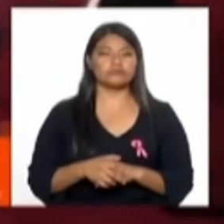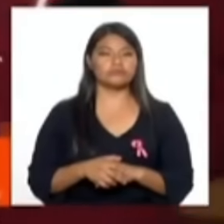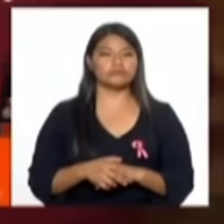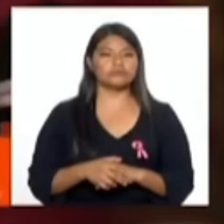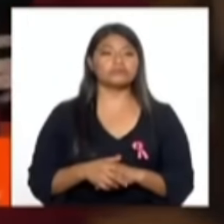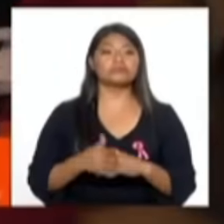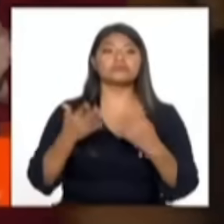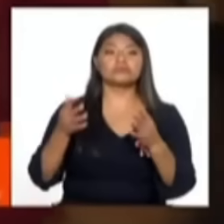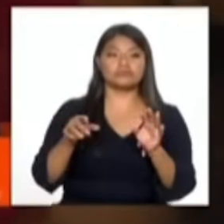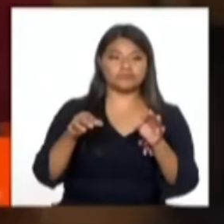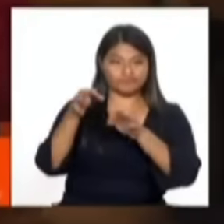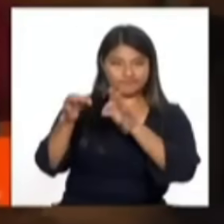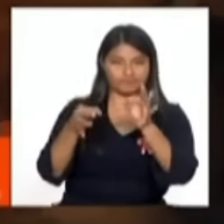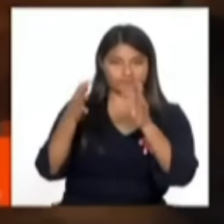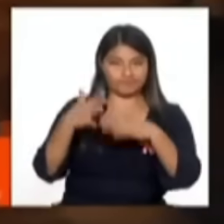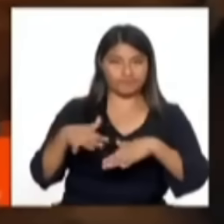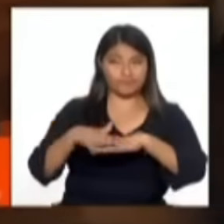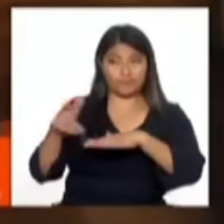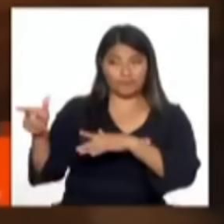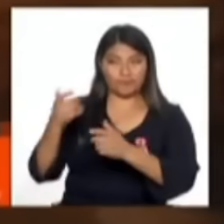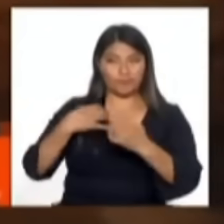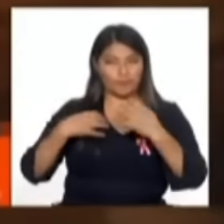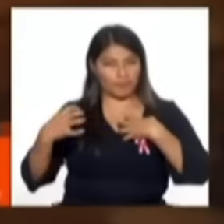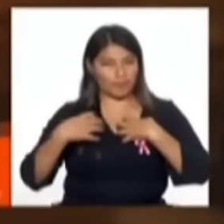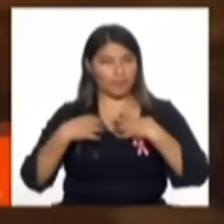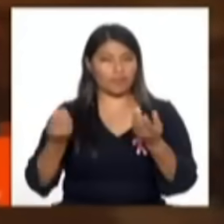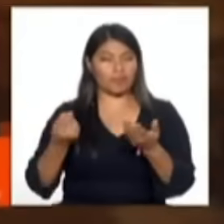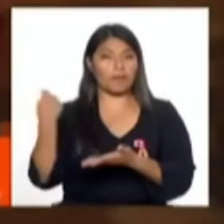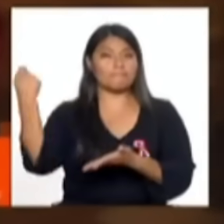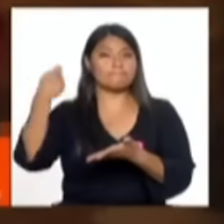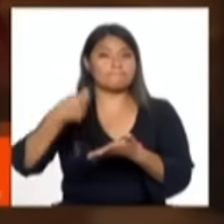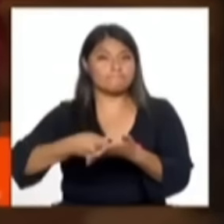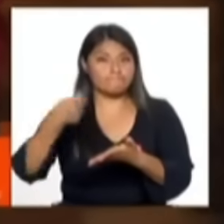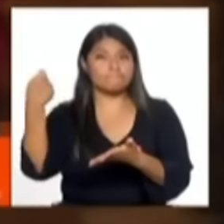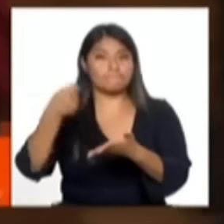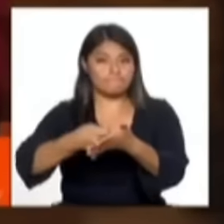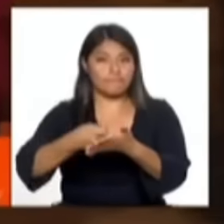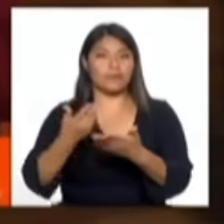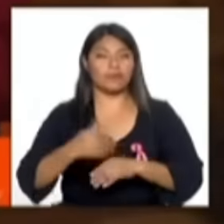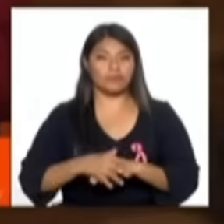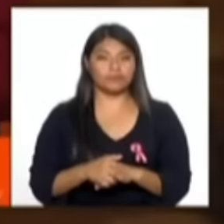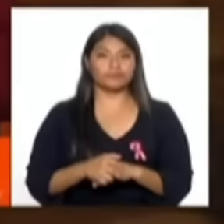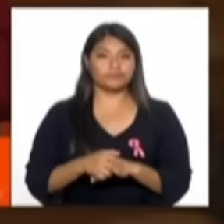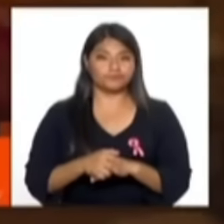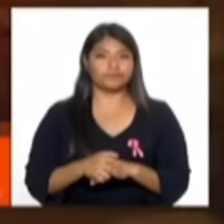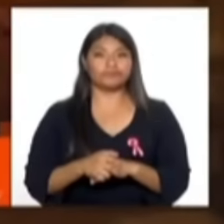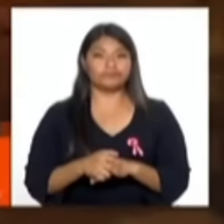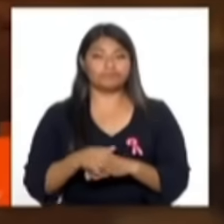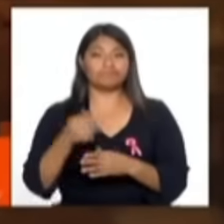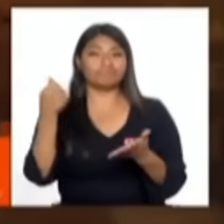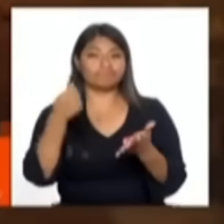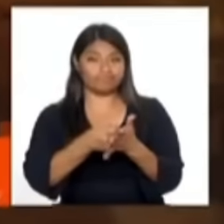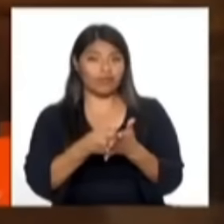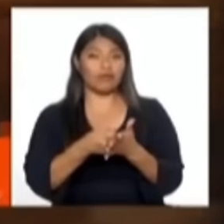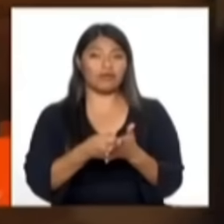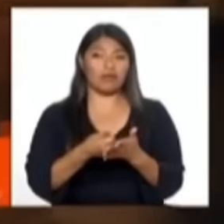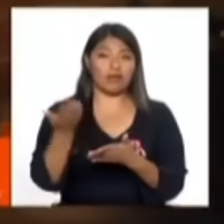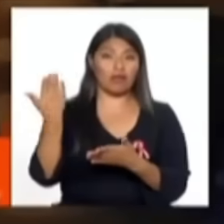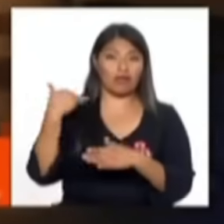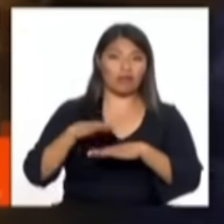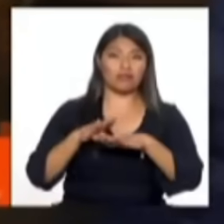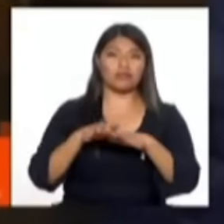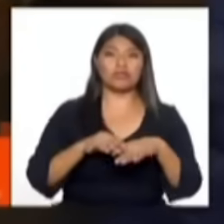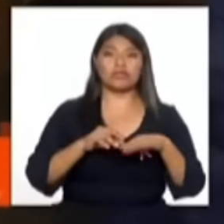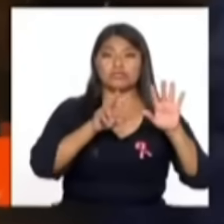de los reclamos más importantes que hacen los comerciantes es el tema del pago que realizan para dejar mercadería. Era un pago que estaban efectuando